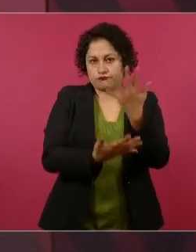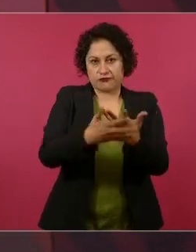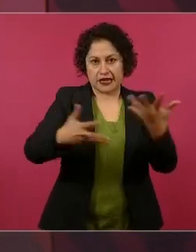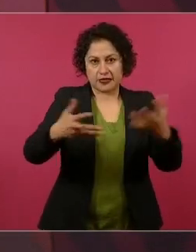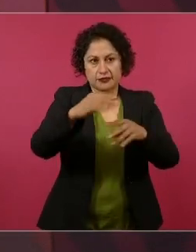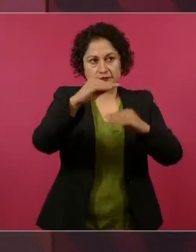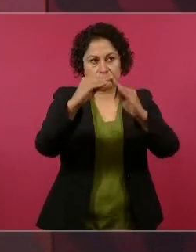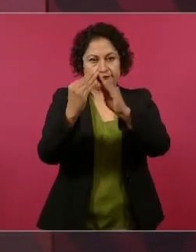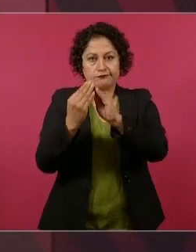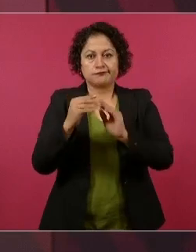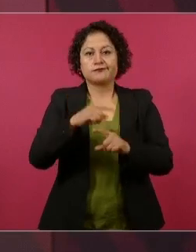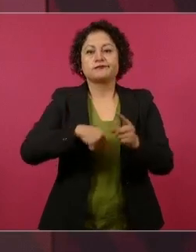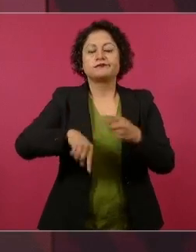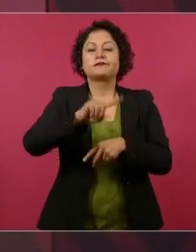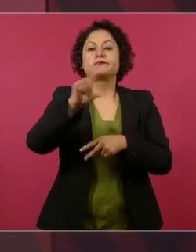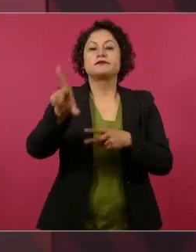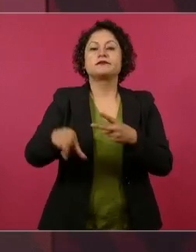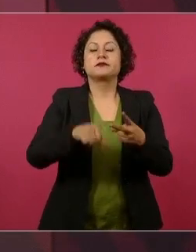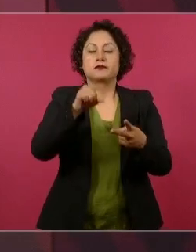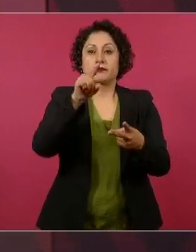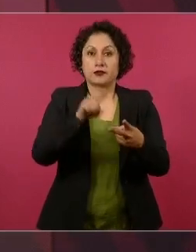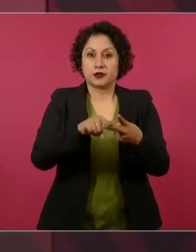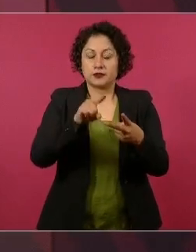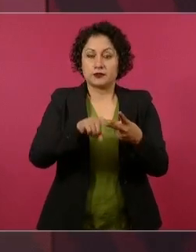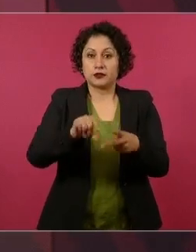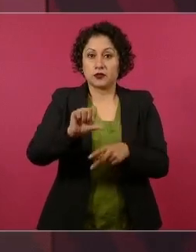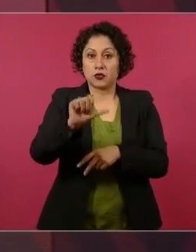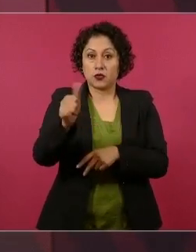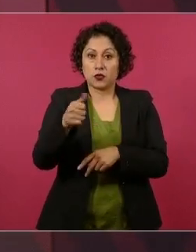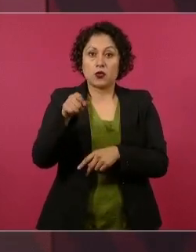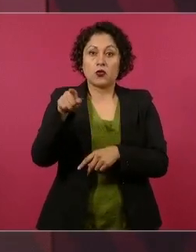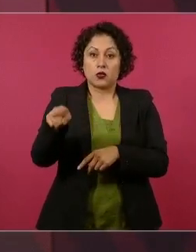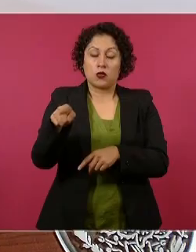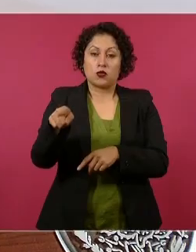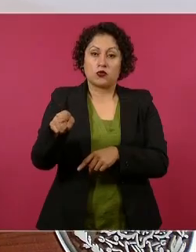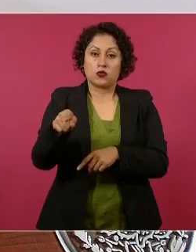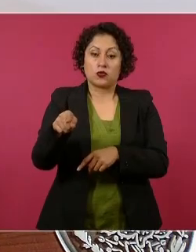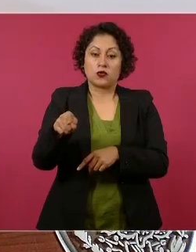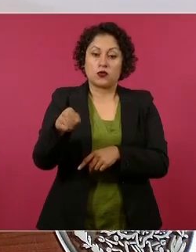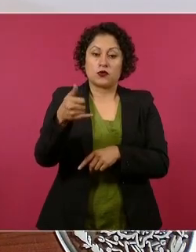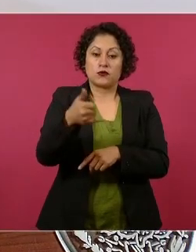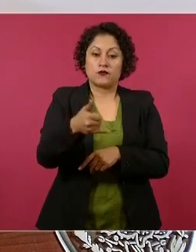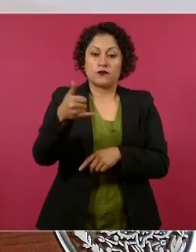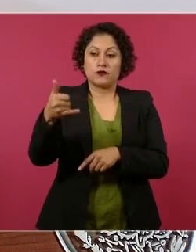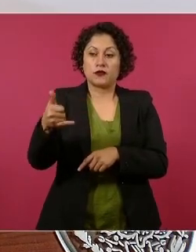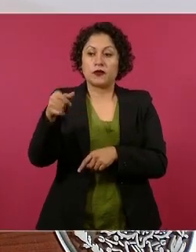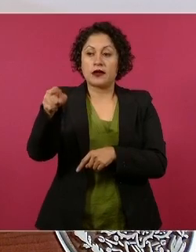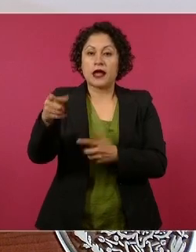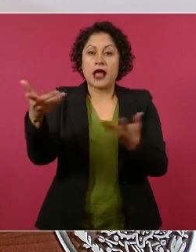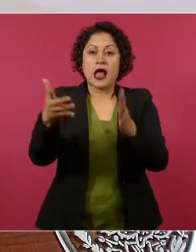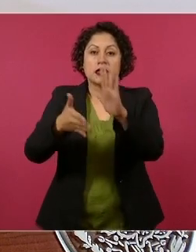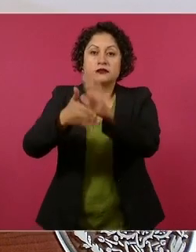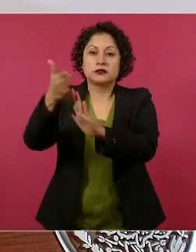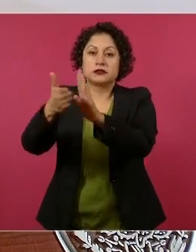del auge neoliberal y construcción de vivienda, llegaron a ser departamentos de 30 metros cuadrados,